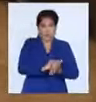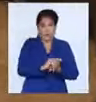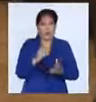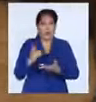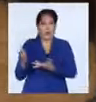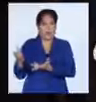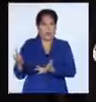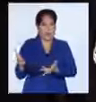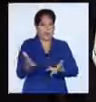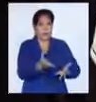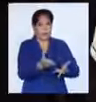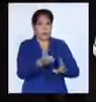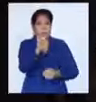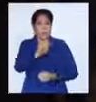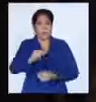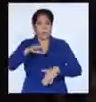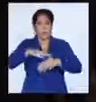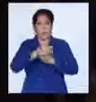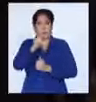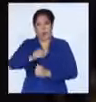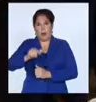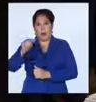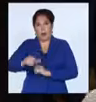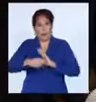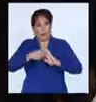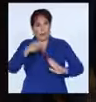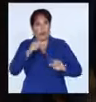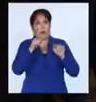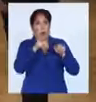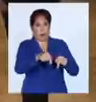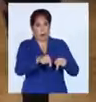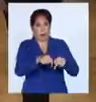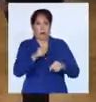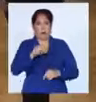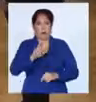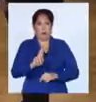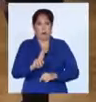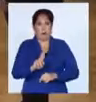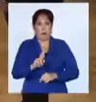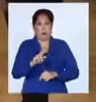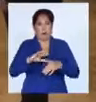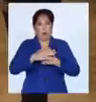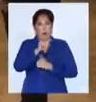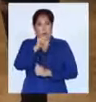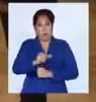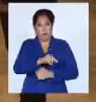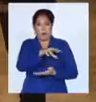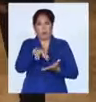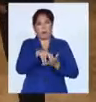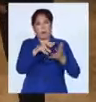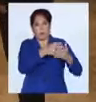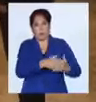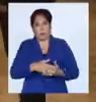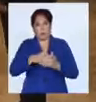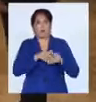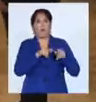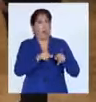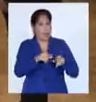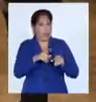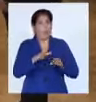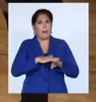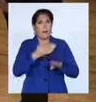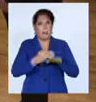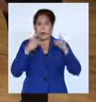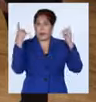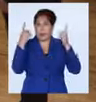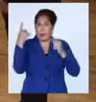recibido por el personal diplomático de la misión permanente de Cuba en la ONU y de nuestra embajada en Washington, con quienes, luego de entonar las notas